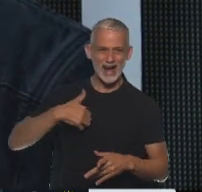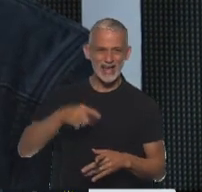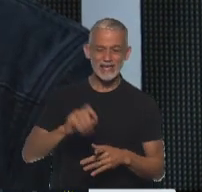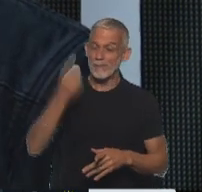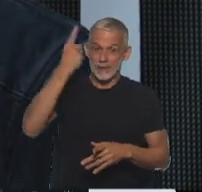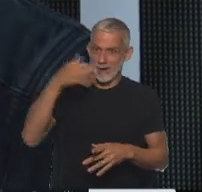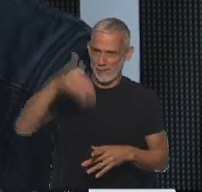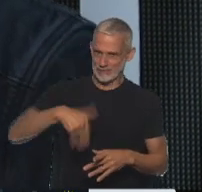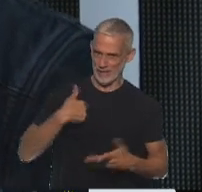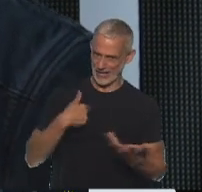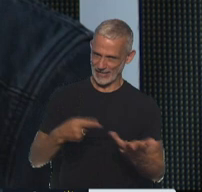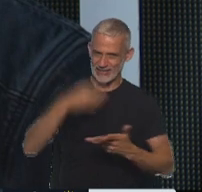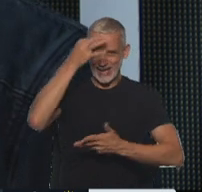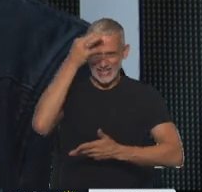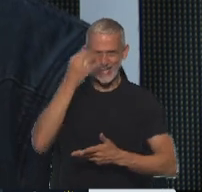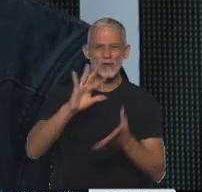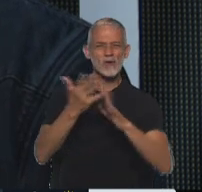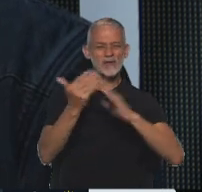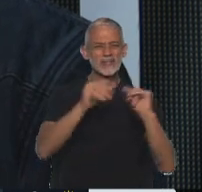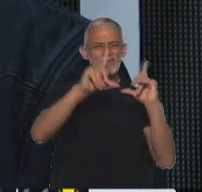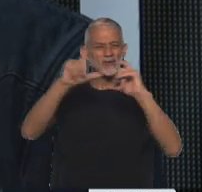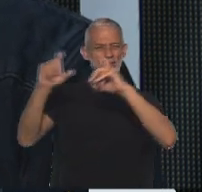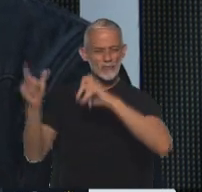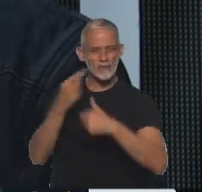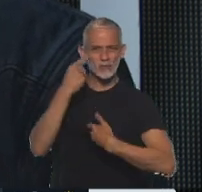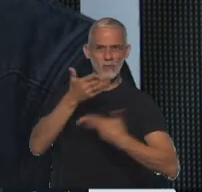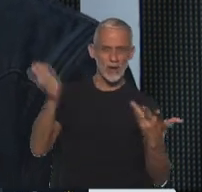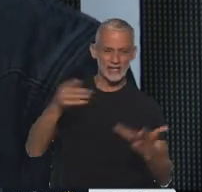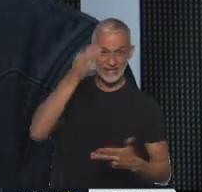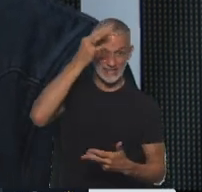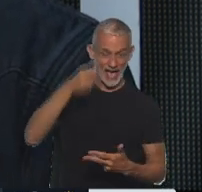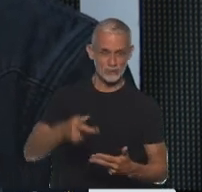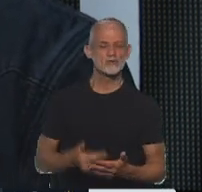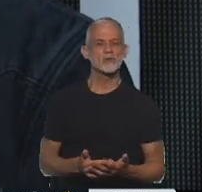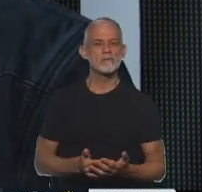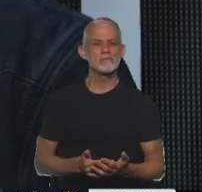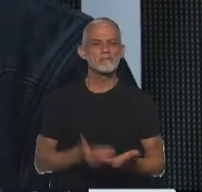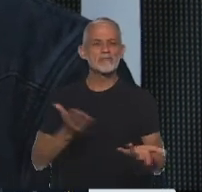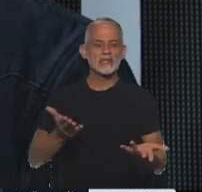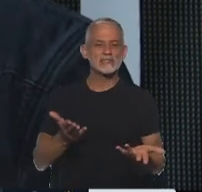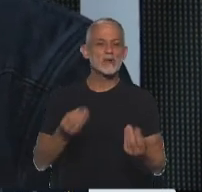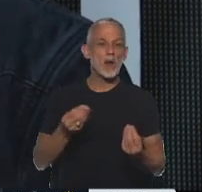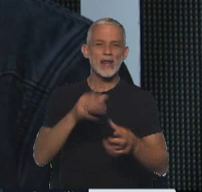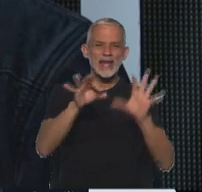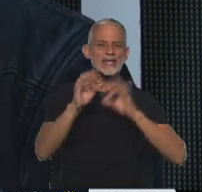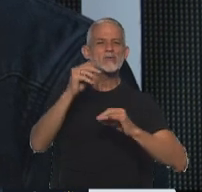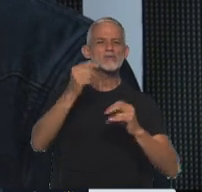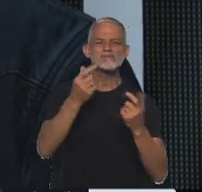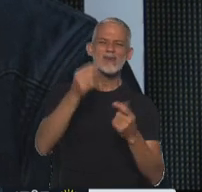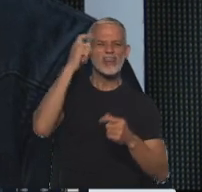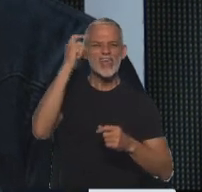primera vez que vamos a presentar este formato aquí. Y es que elegimos 10